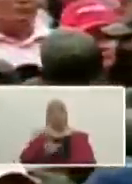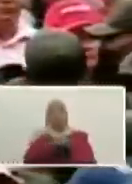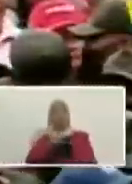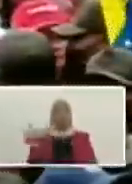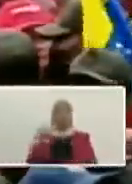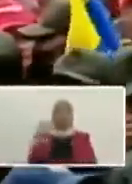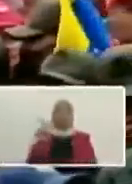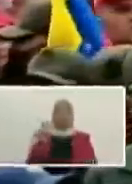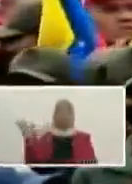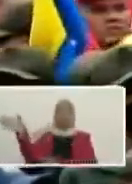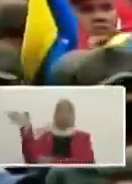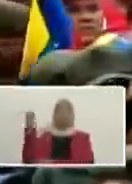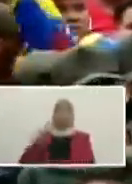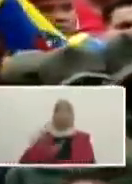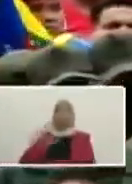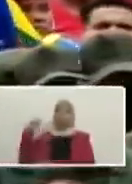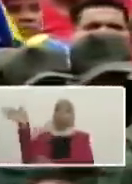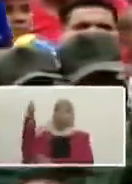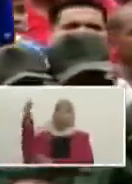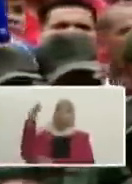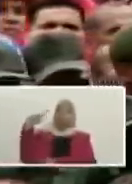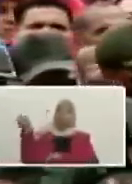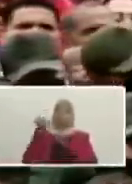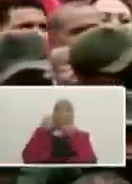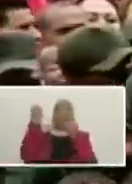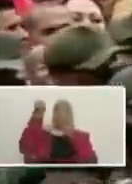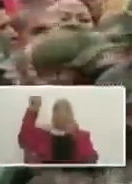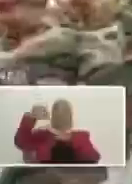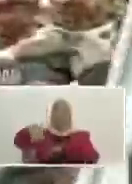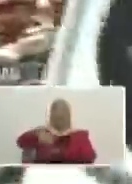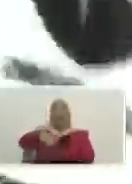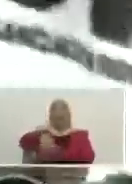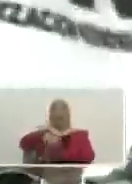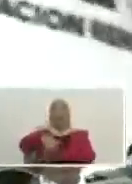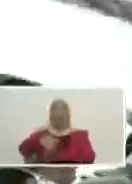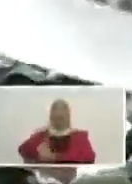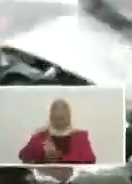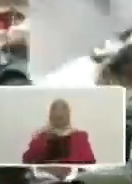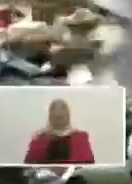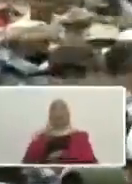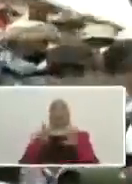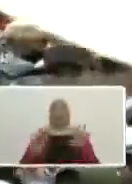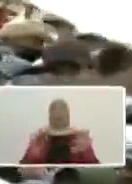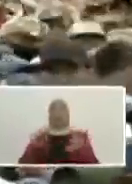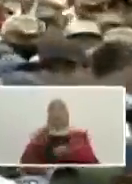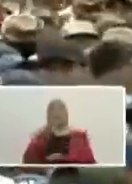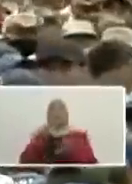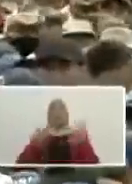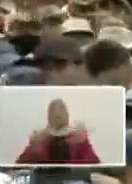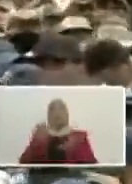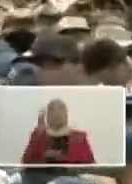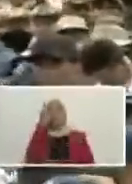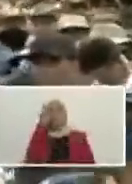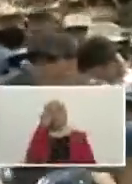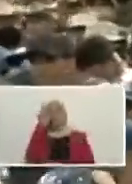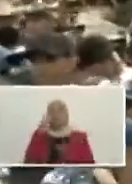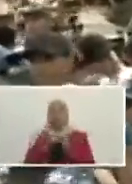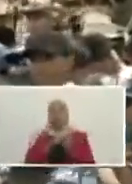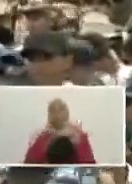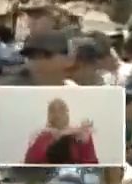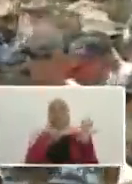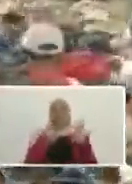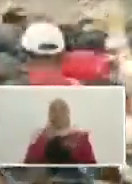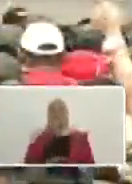que levantó su bandera rebelde en las calles aquel 27 y 28 de febrero de